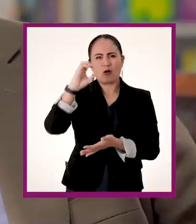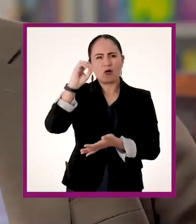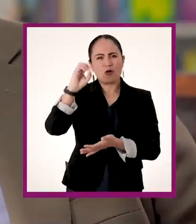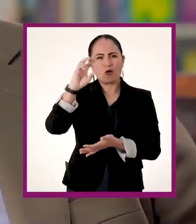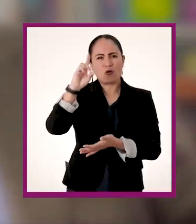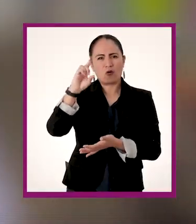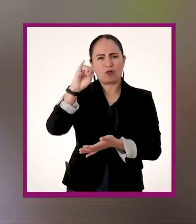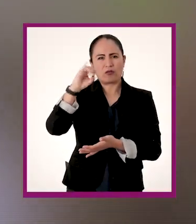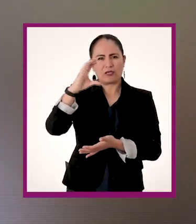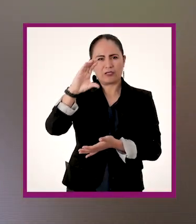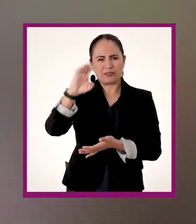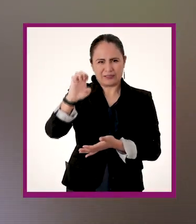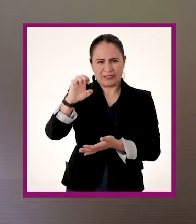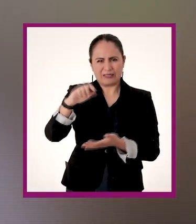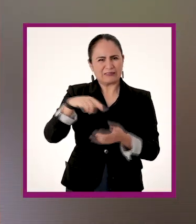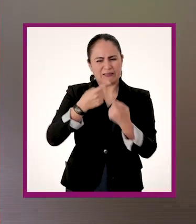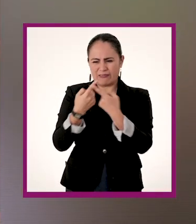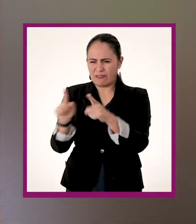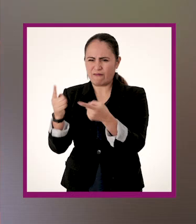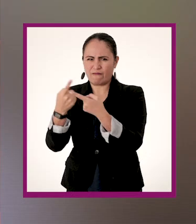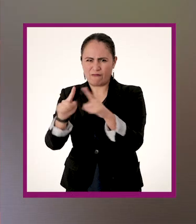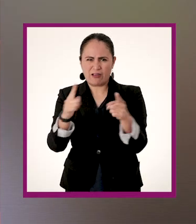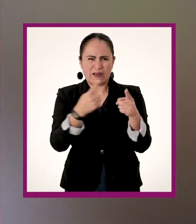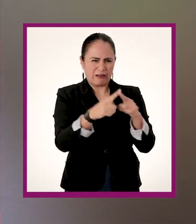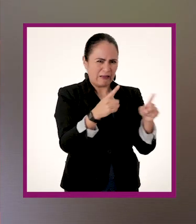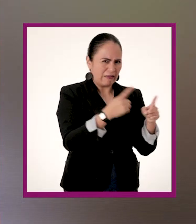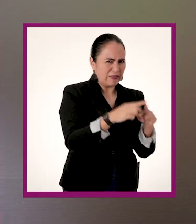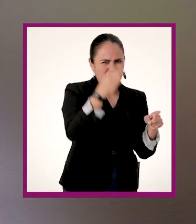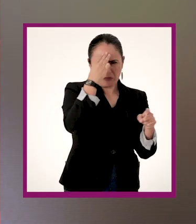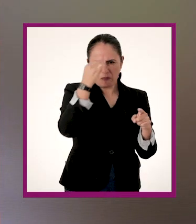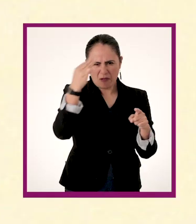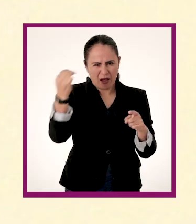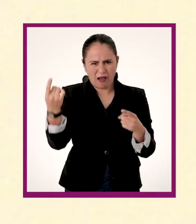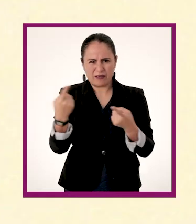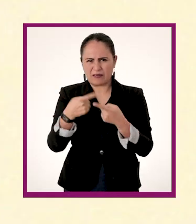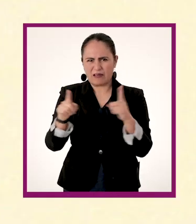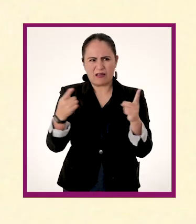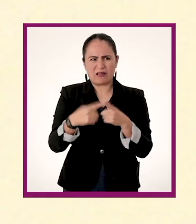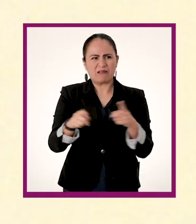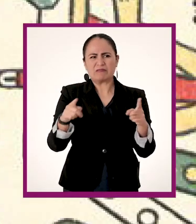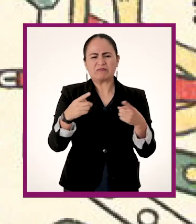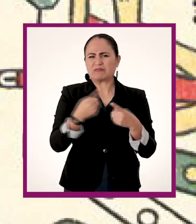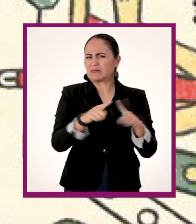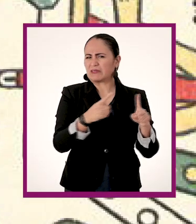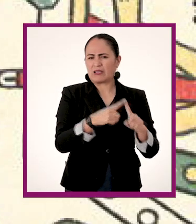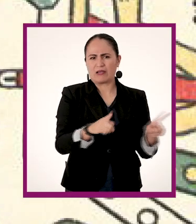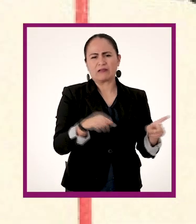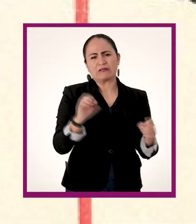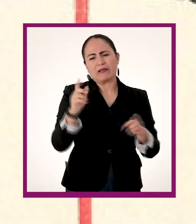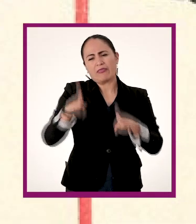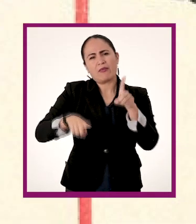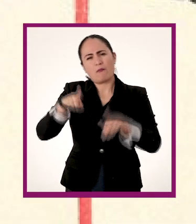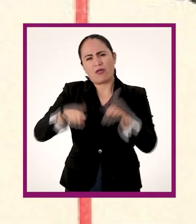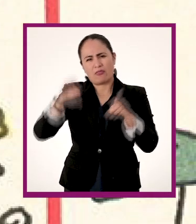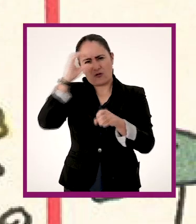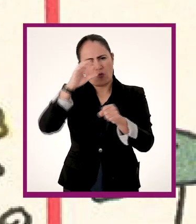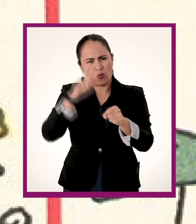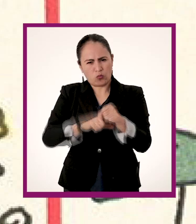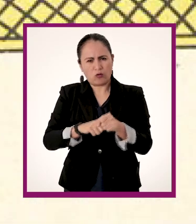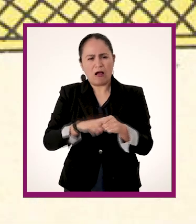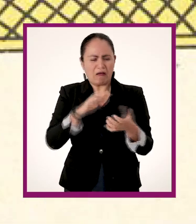O sea, los códices son muy importantes. El Borgia, el Feyerabend-Mayer, el Cospi, dependiendo de las